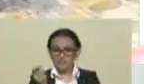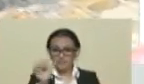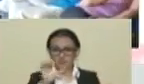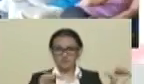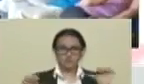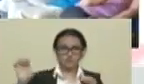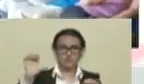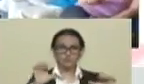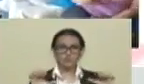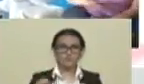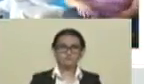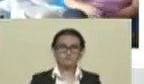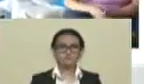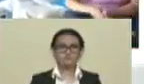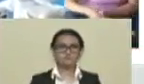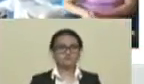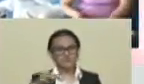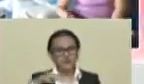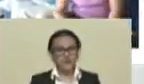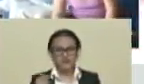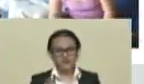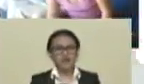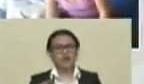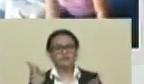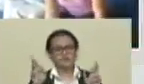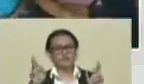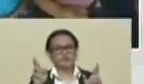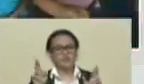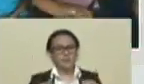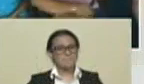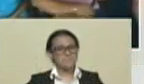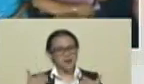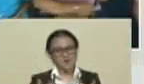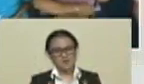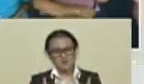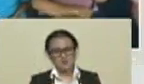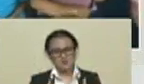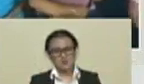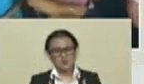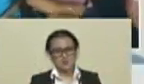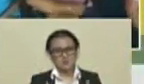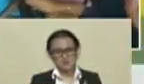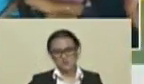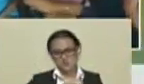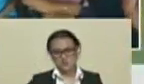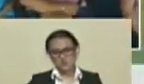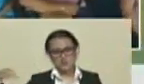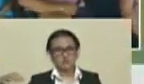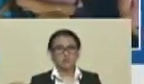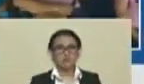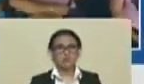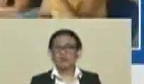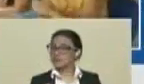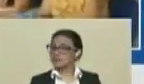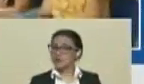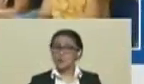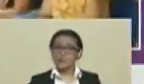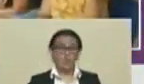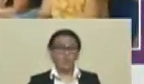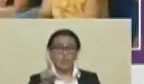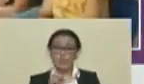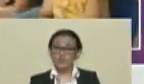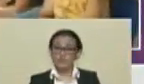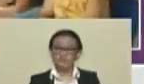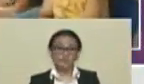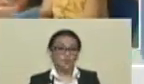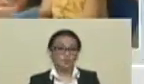que tiene este Estado. El Estado Miranda se va a convertir en el Estado más productivo de Venezuela. Es la única solución estructural a los problemas de la inflación,